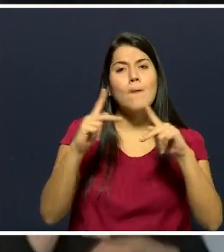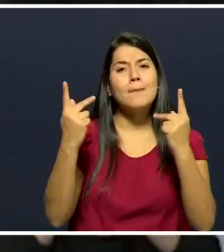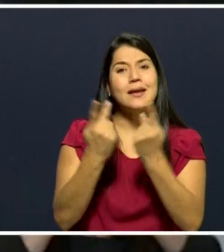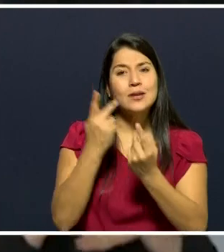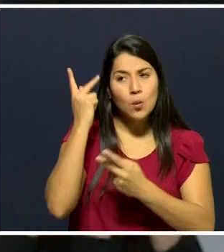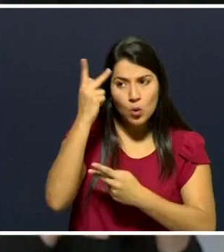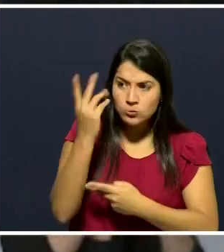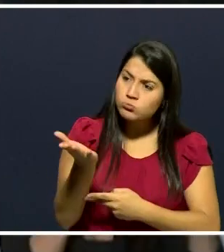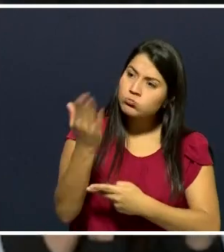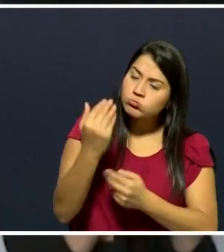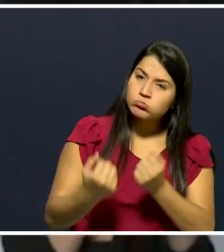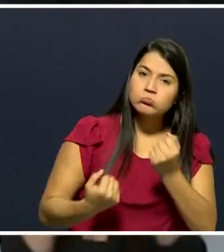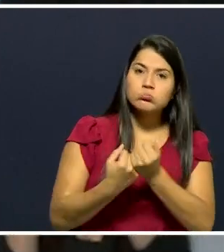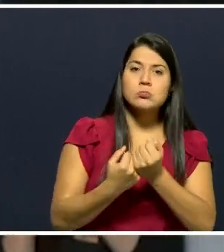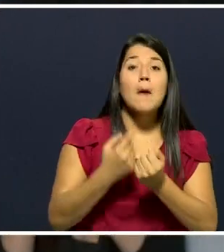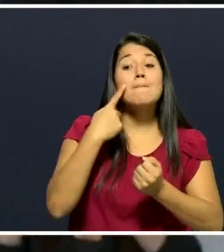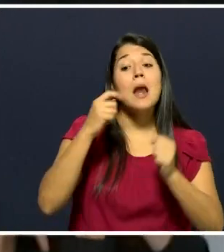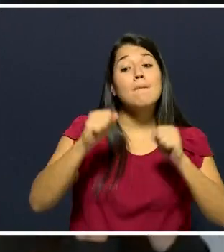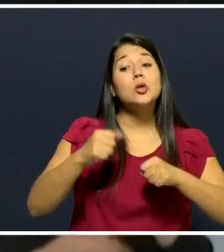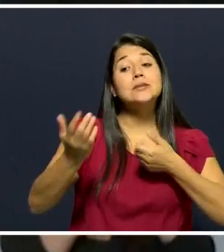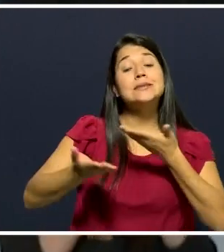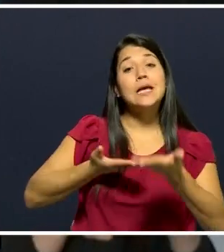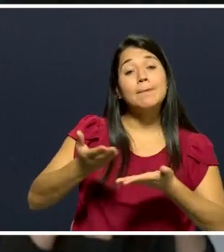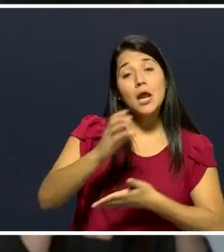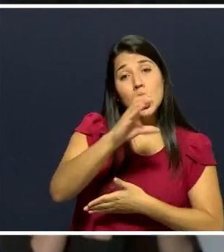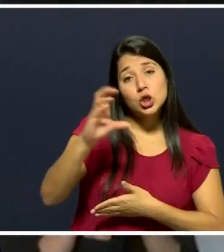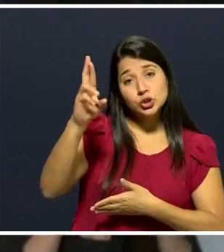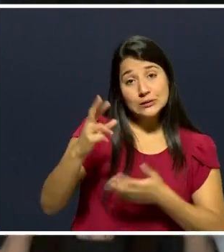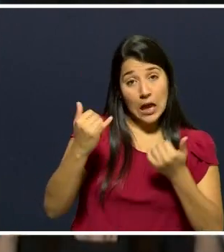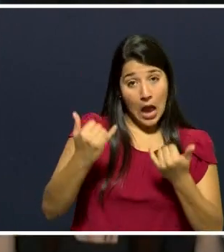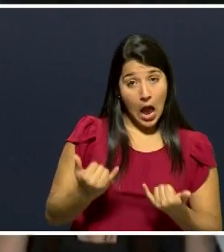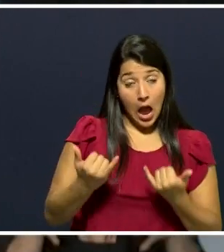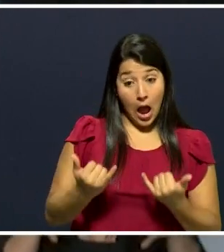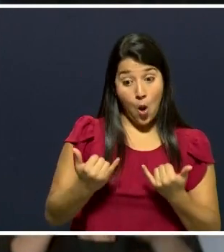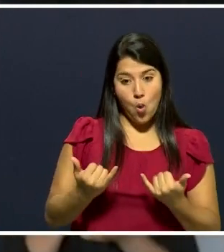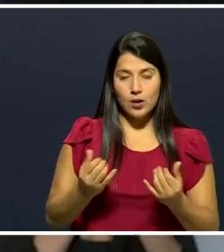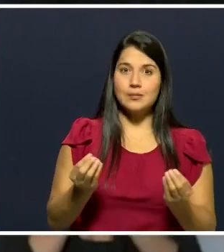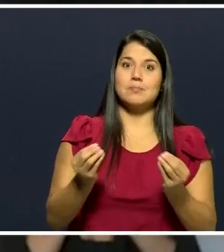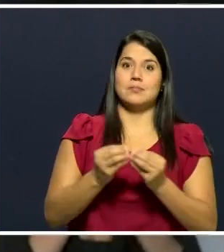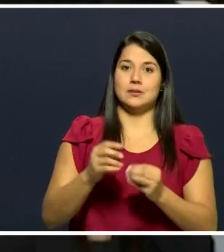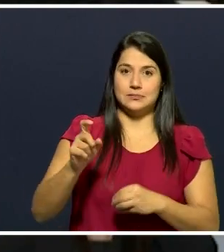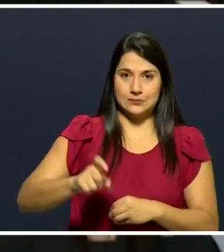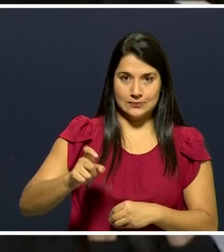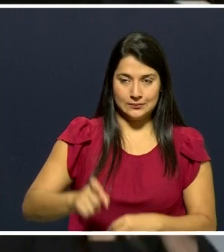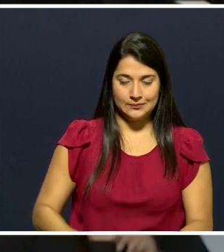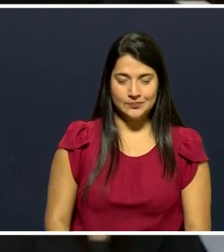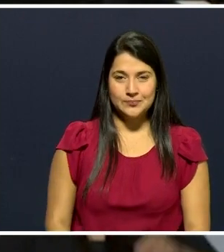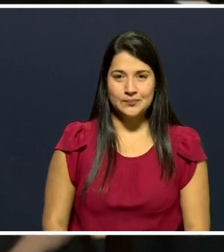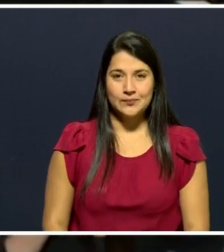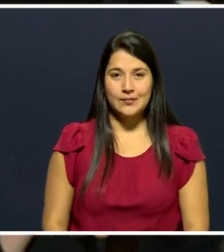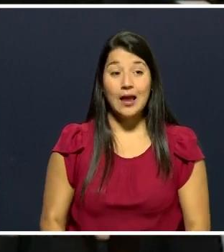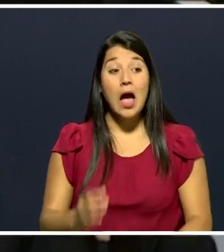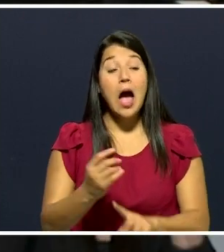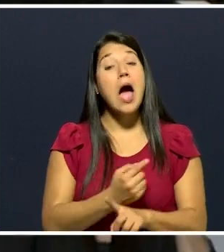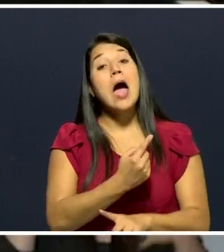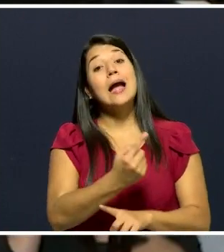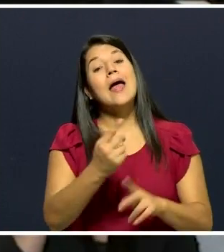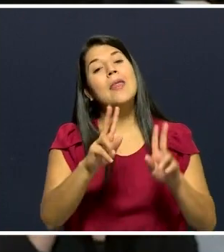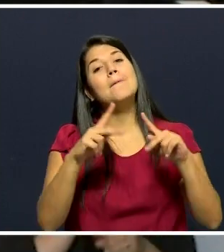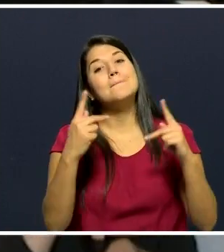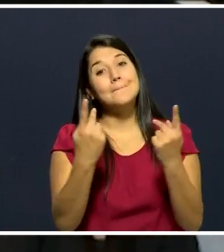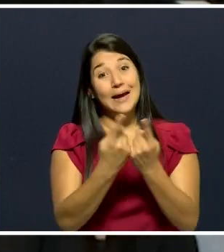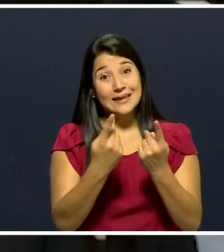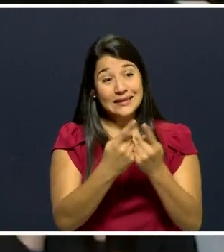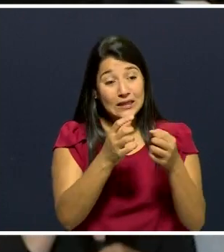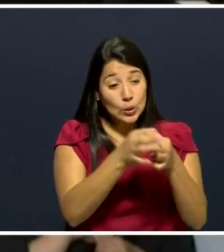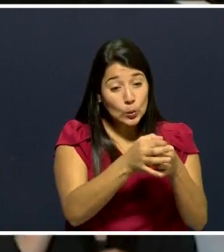sumarse y servir a Costa Rica ahora que más lo necesita. Por su parte, cada una de las fracciones